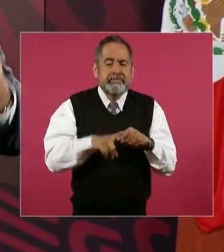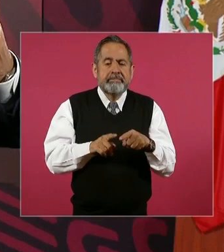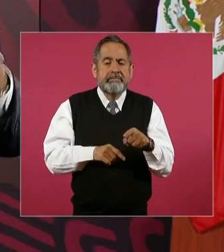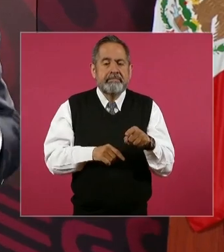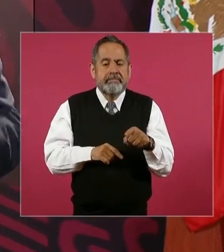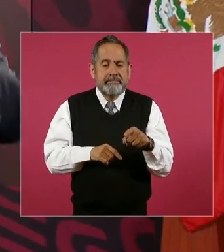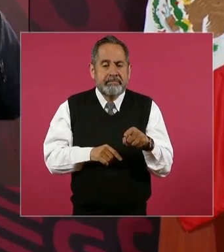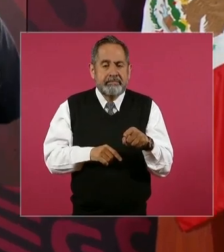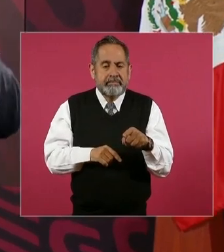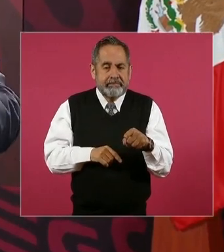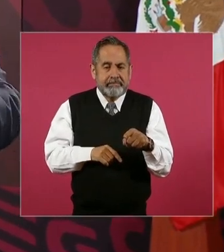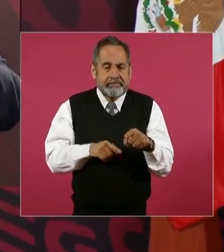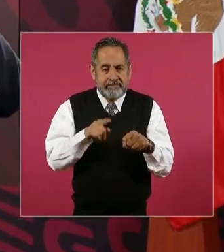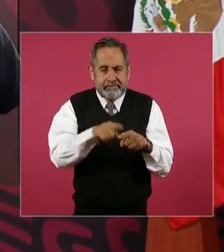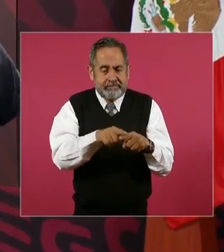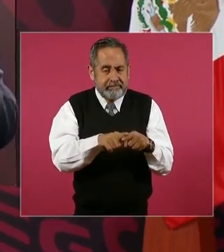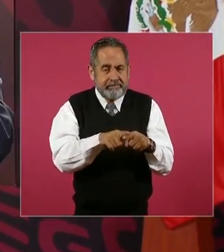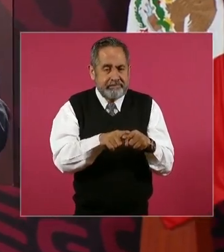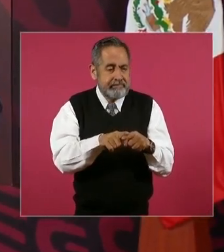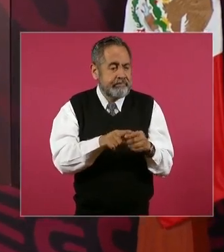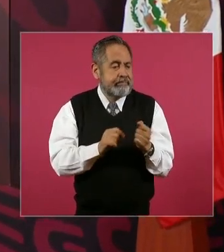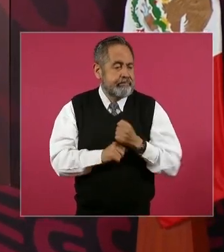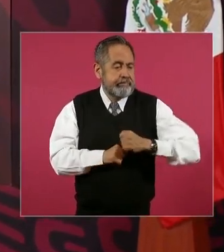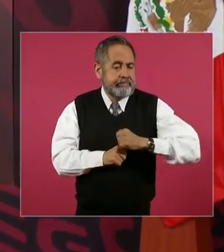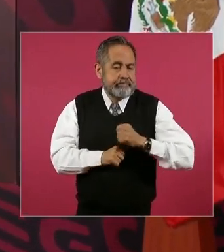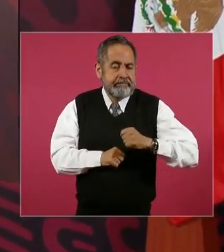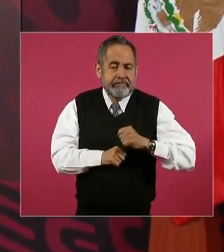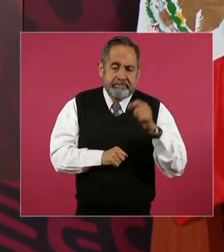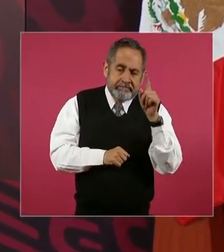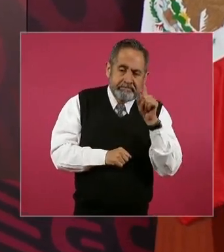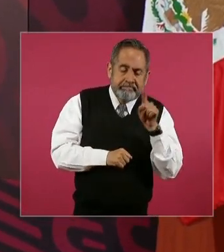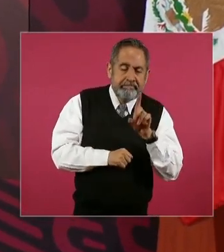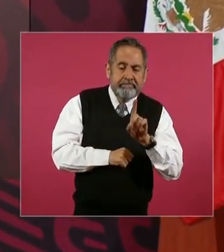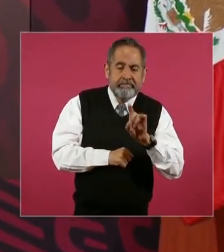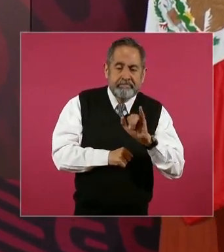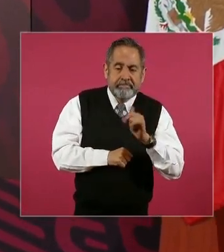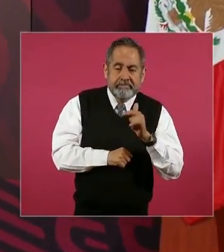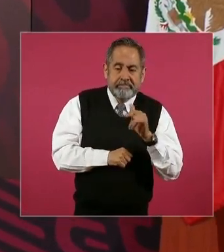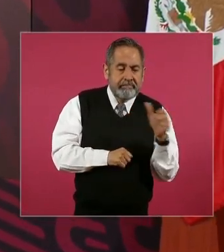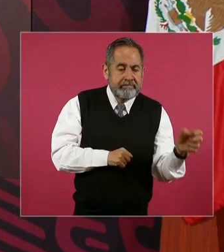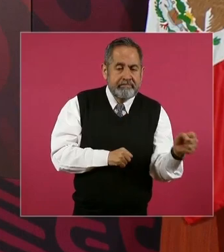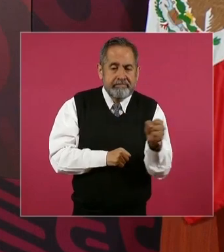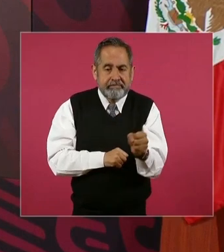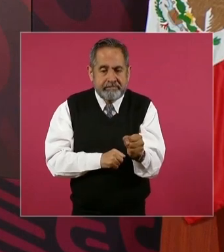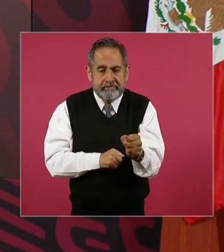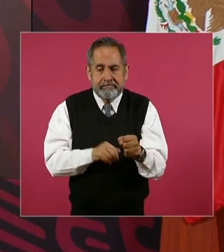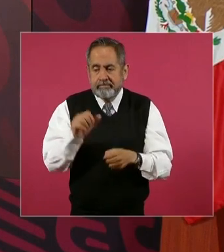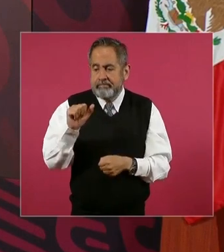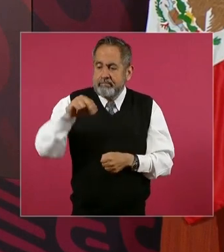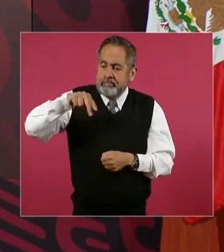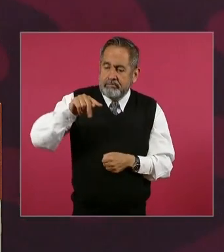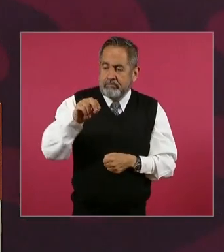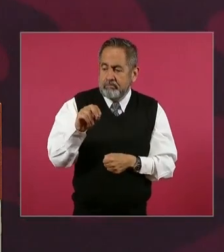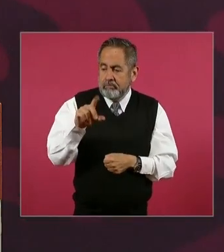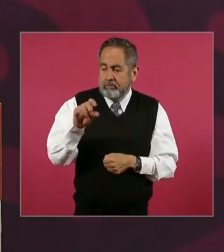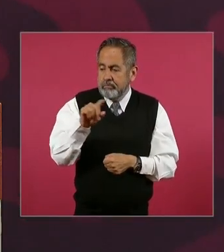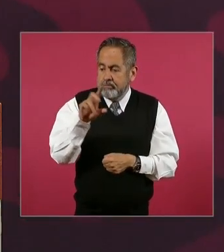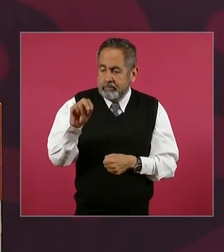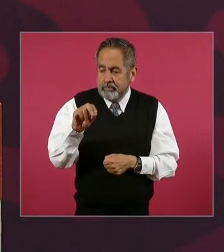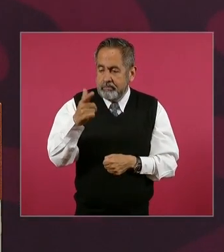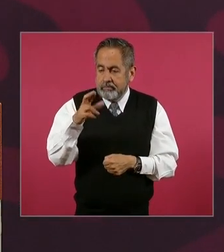fue un recomendado de Diego Antonio Lozano gracia del